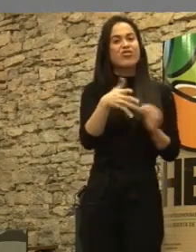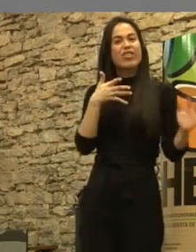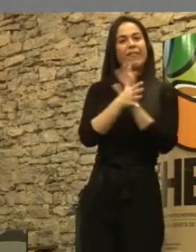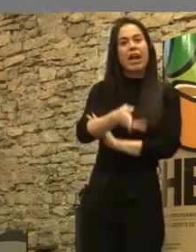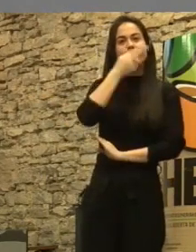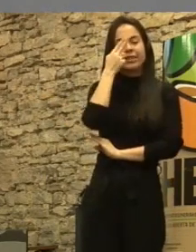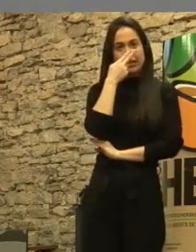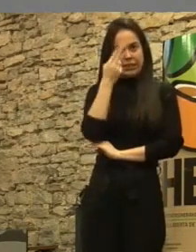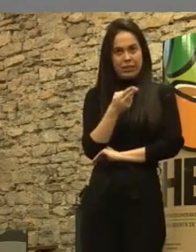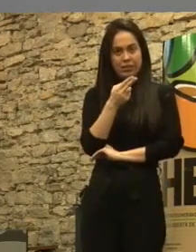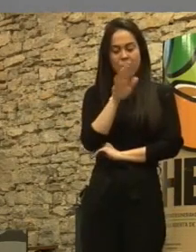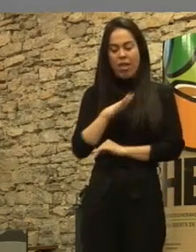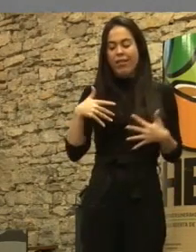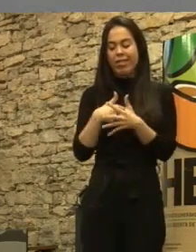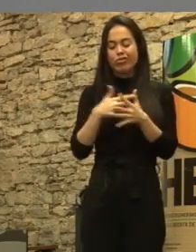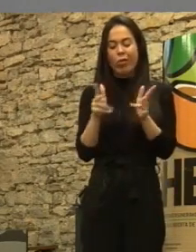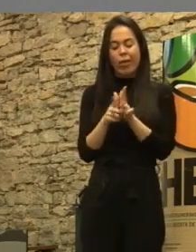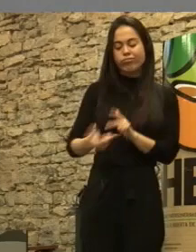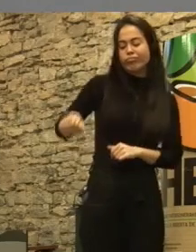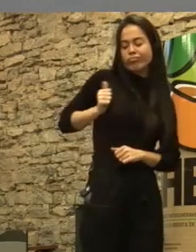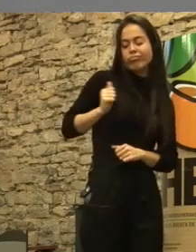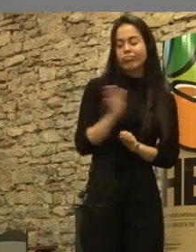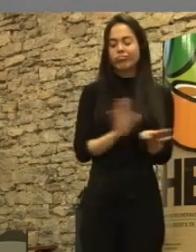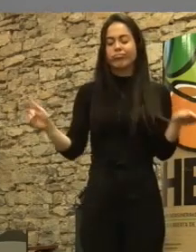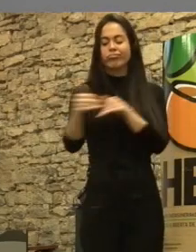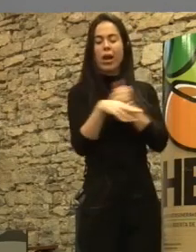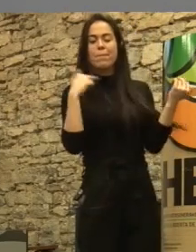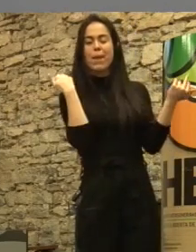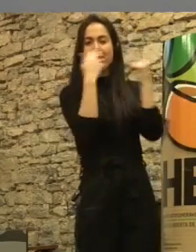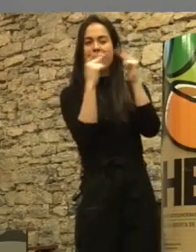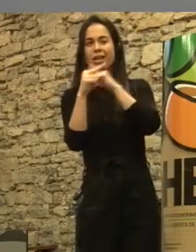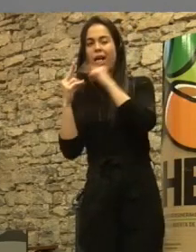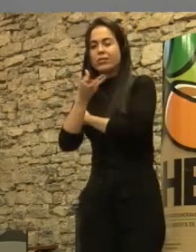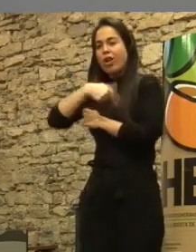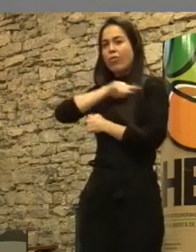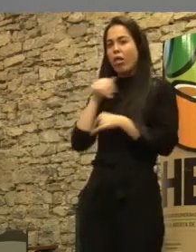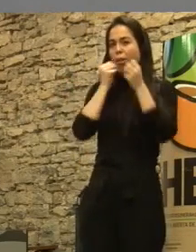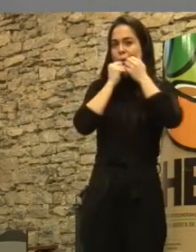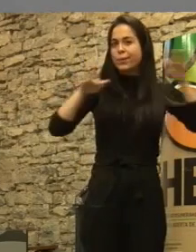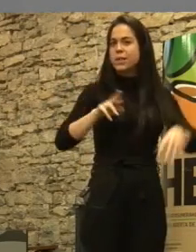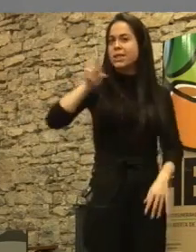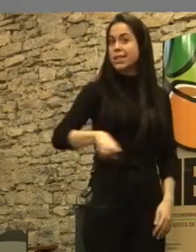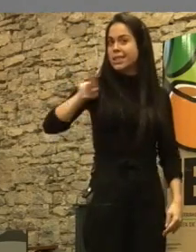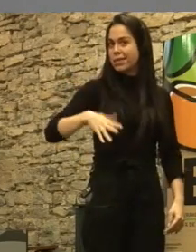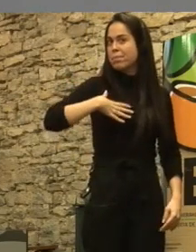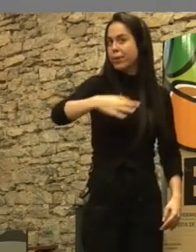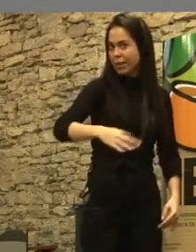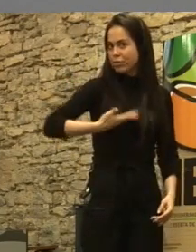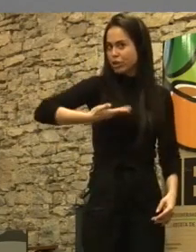esta viralización de las redes sociales, el usar esta multiplicación del mensaje y el darle la lata con nuestro mensaje, sea el que sea. Es otra cosa a tener en